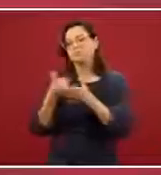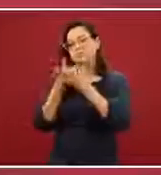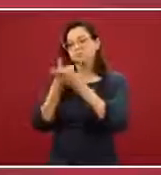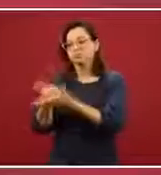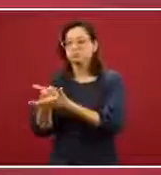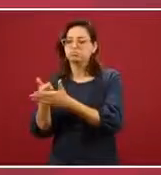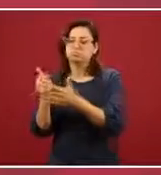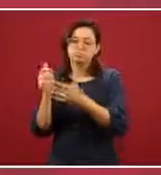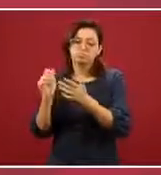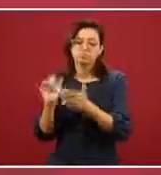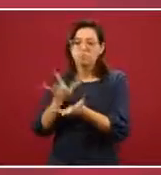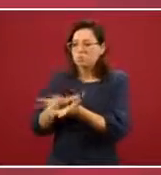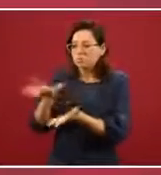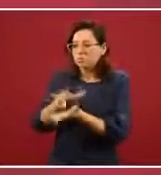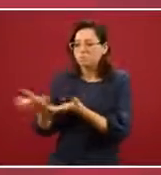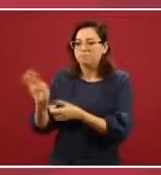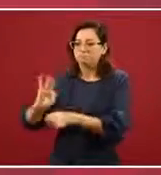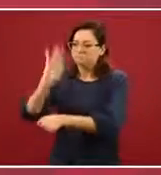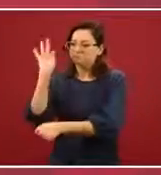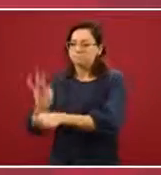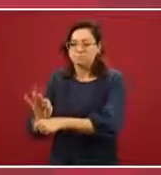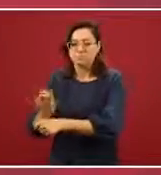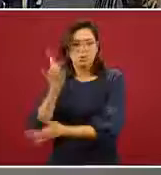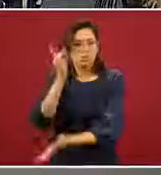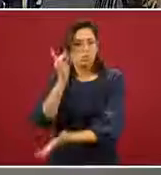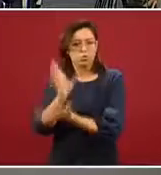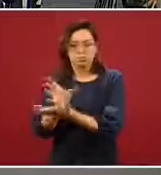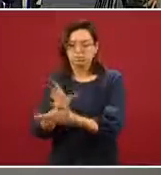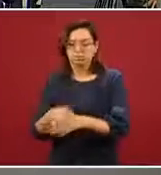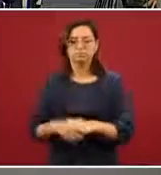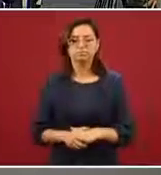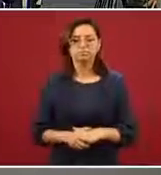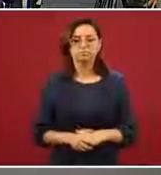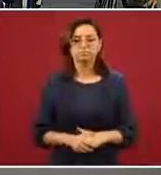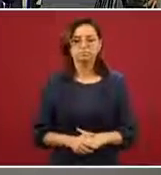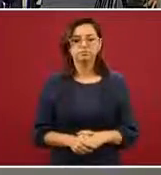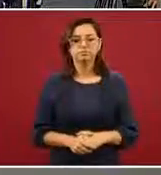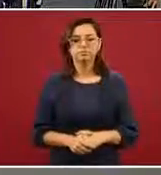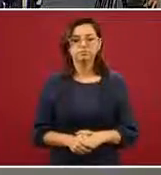para proteger en todo lo que podamos.